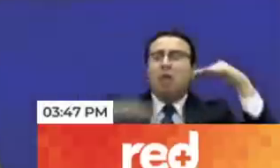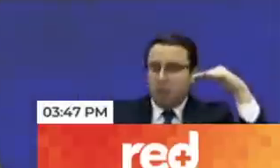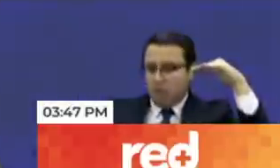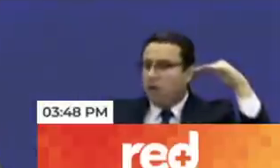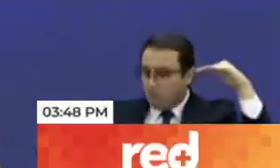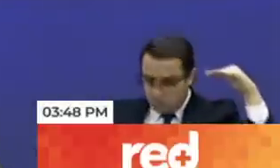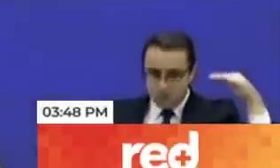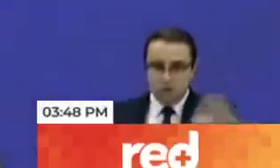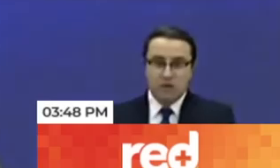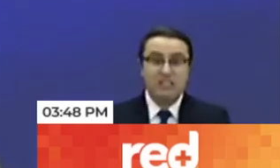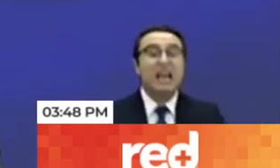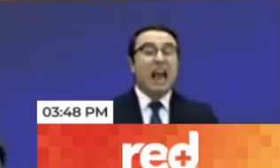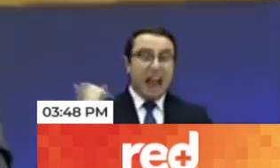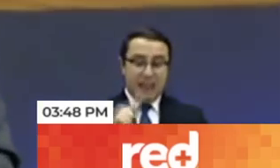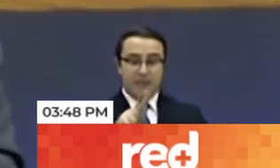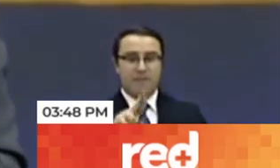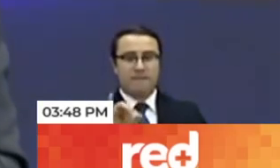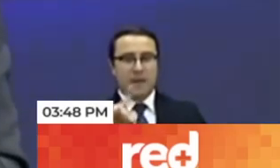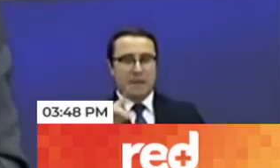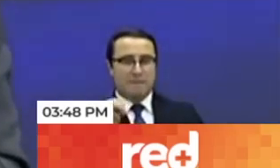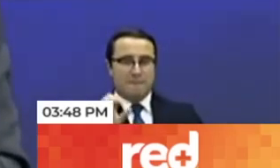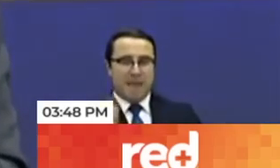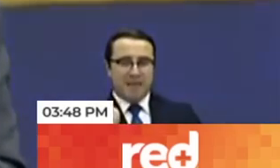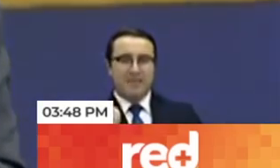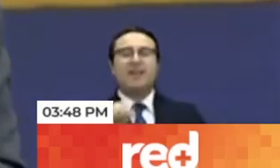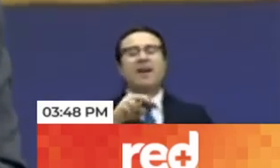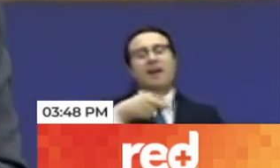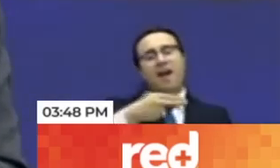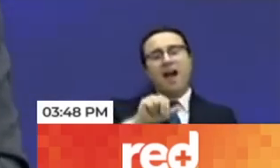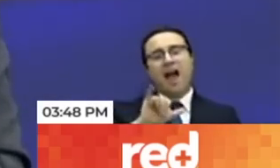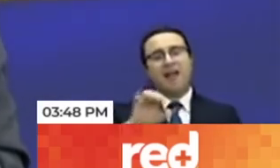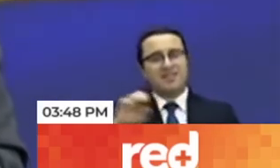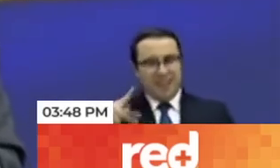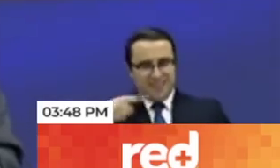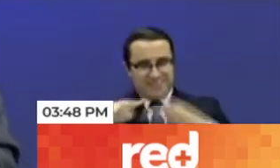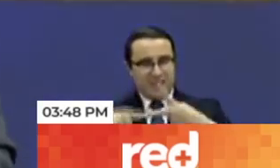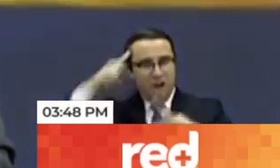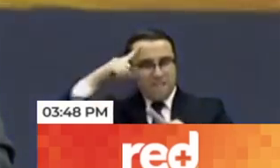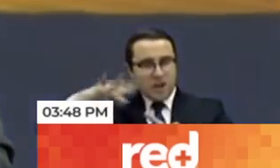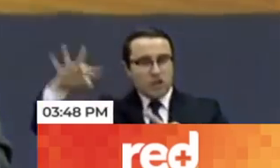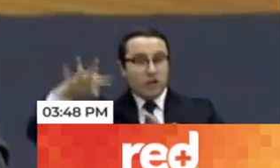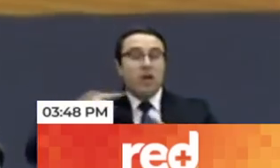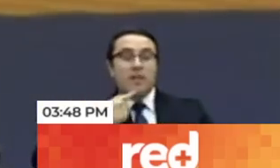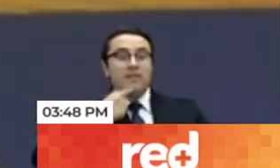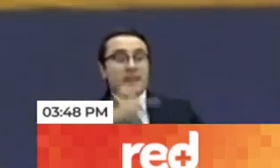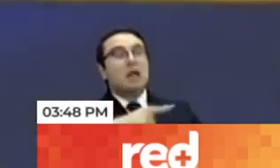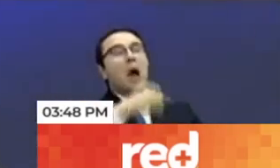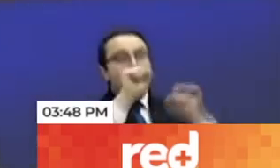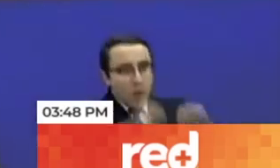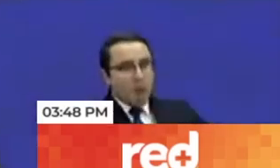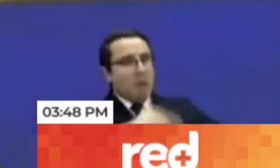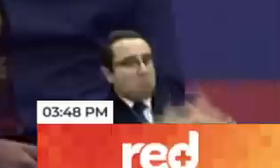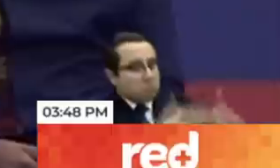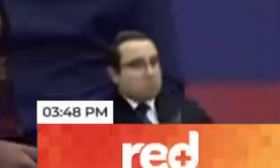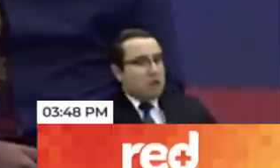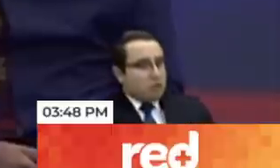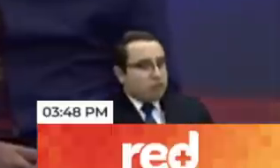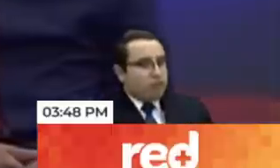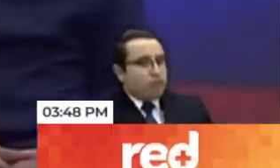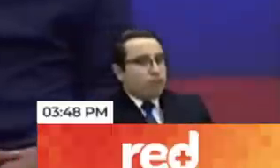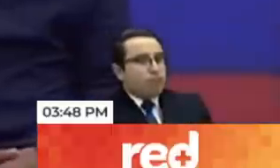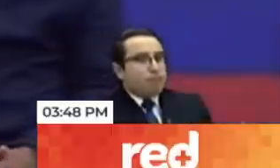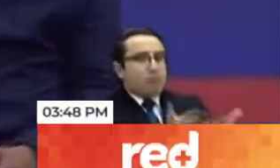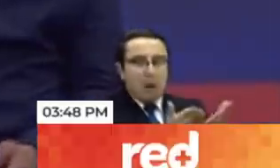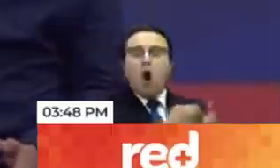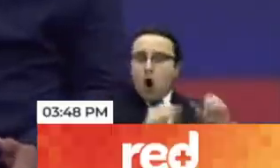de Friedman y de Hayek, que se podía seguir avanzando y creciendo sin cerrar esas heridas en la piel,